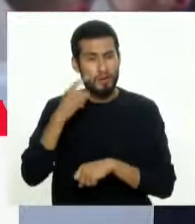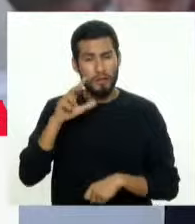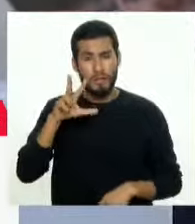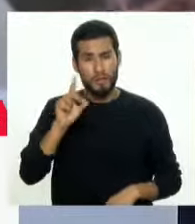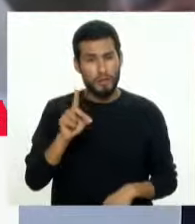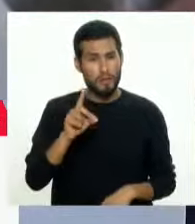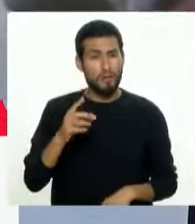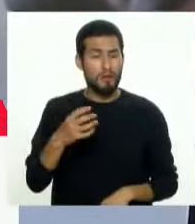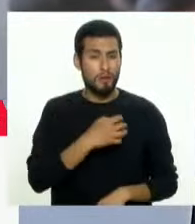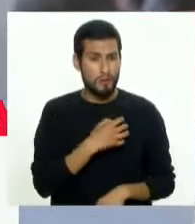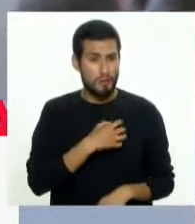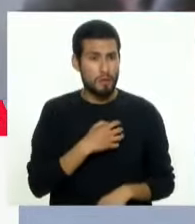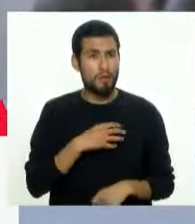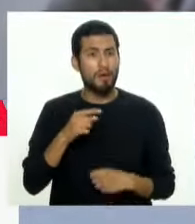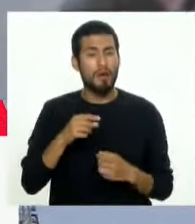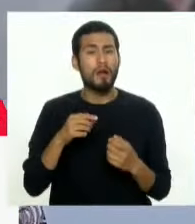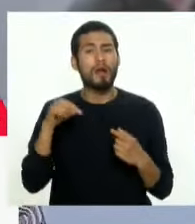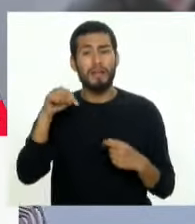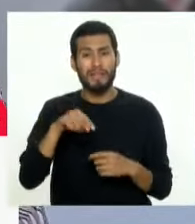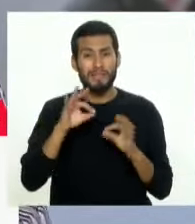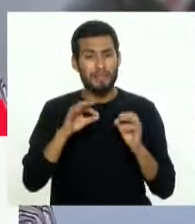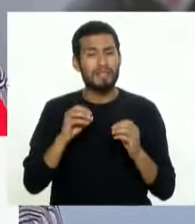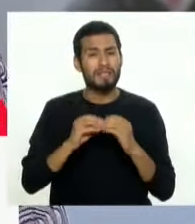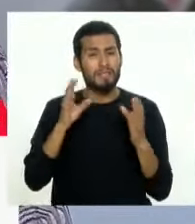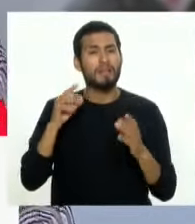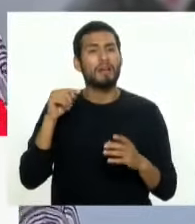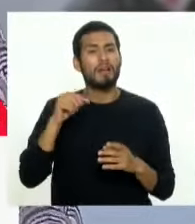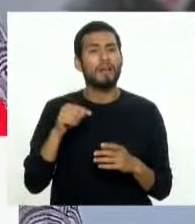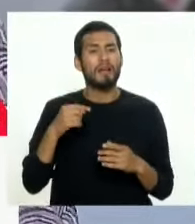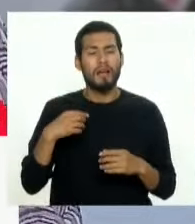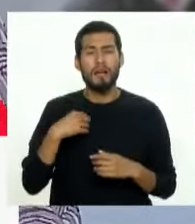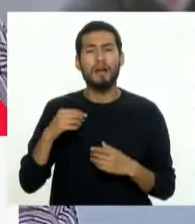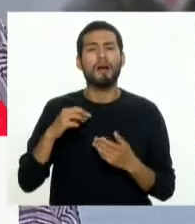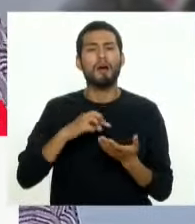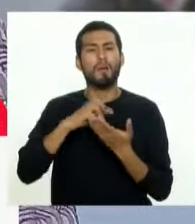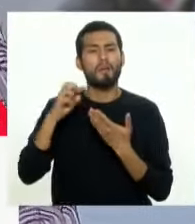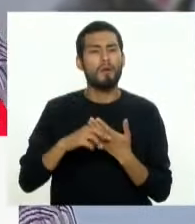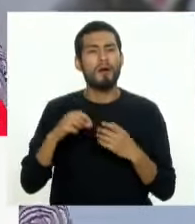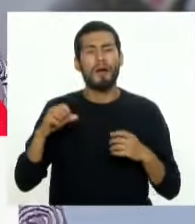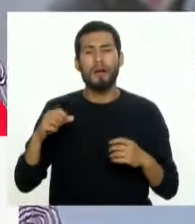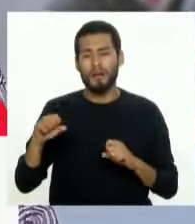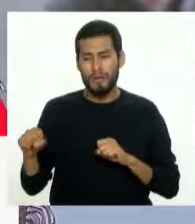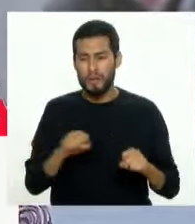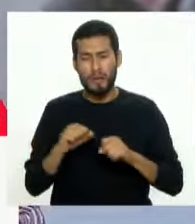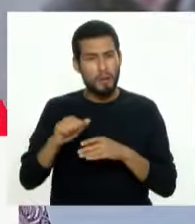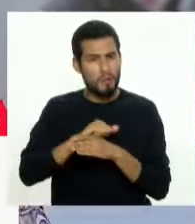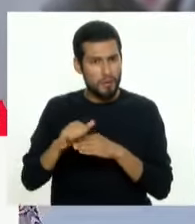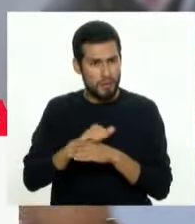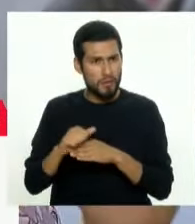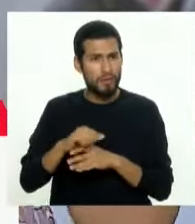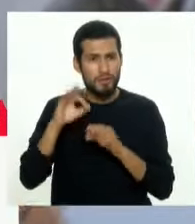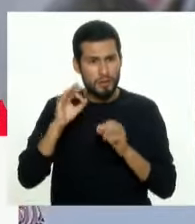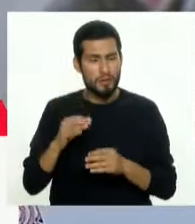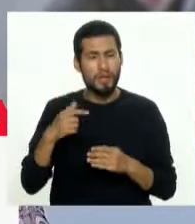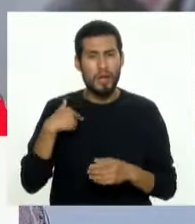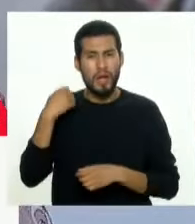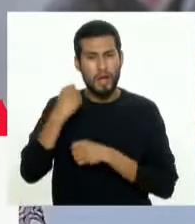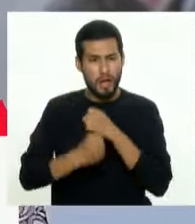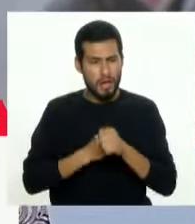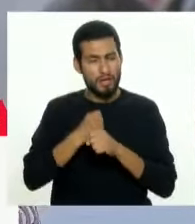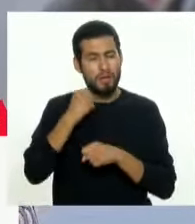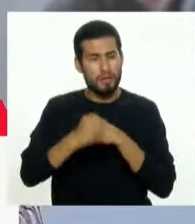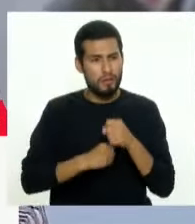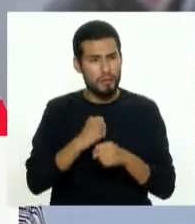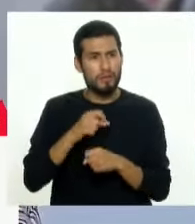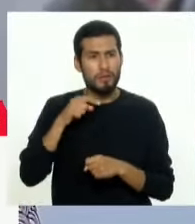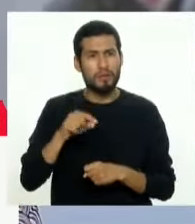31 de mayo, porque ese día tenemos la actividad del simulacro de sismo, como que ya siempre se programa año tras año, y